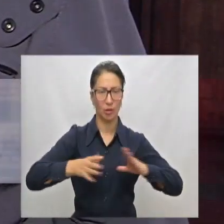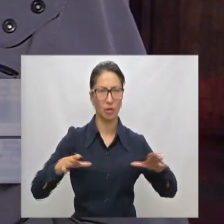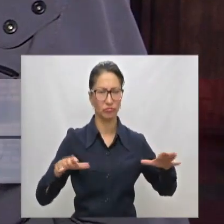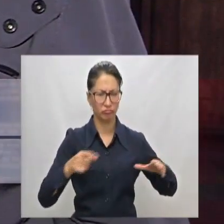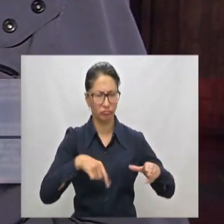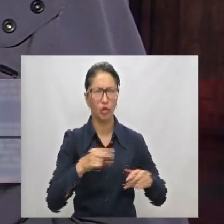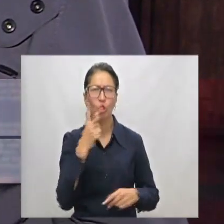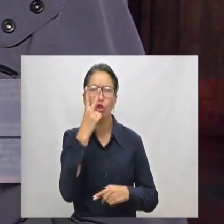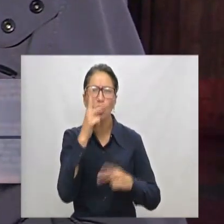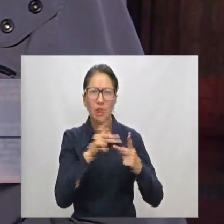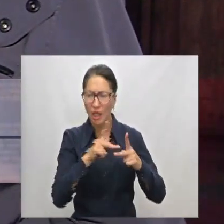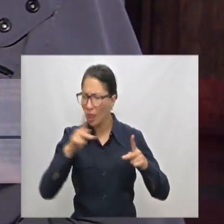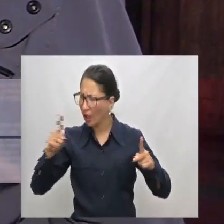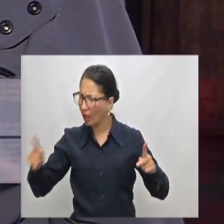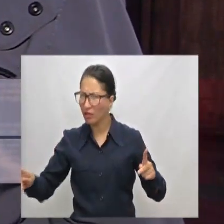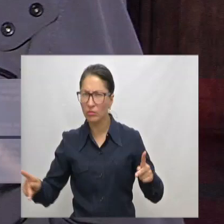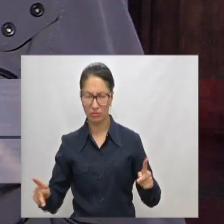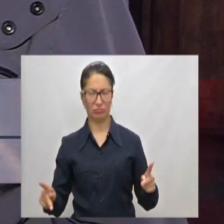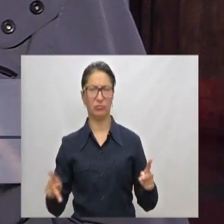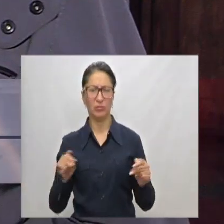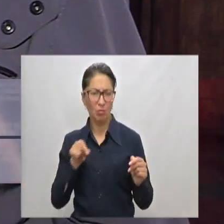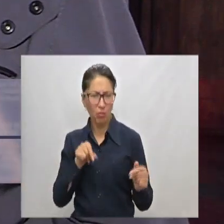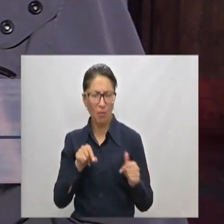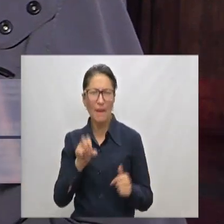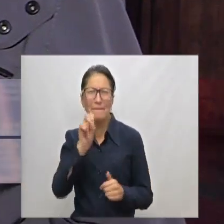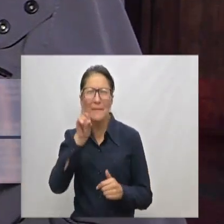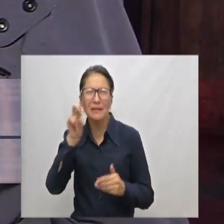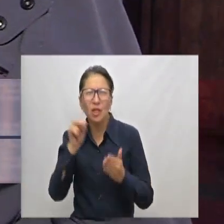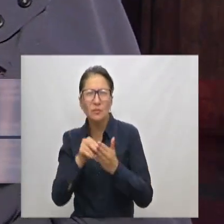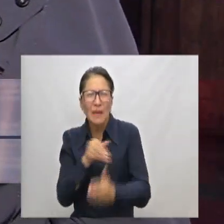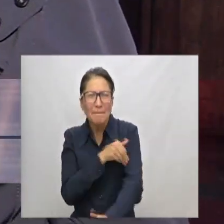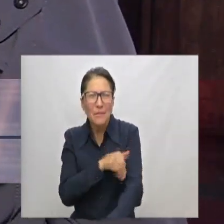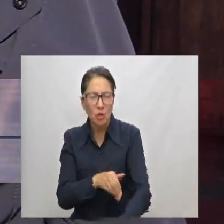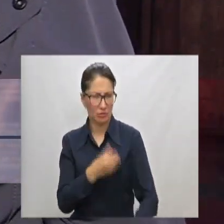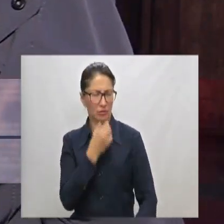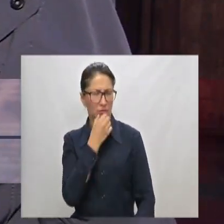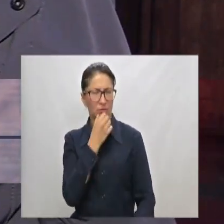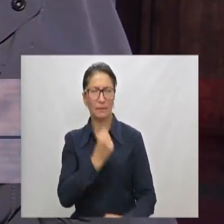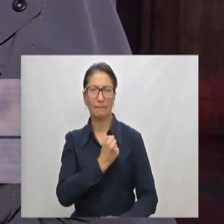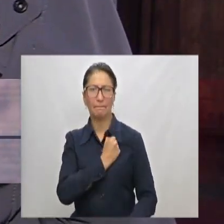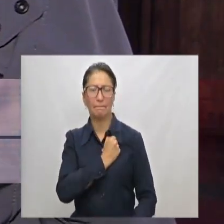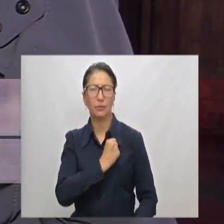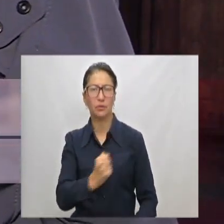está preocupada porque en solo 2 kilómetros hay una